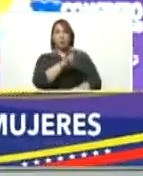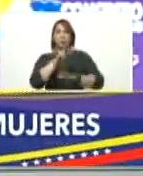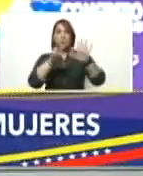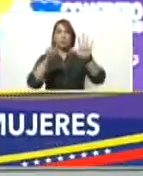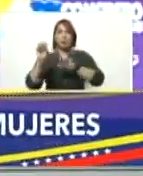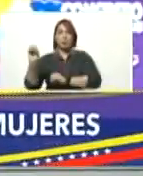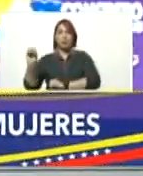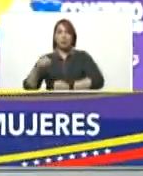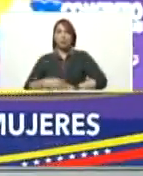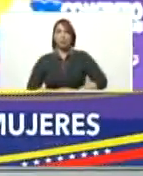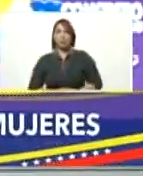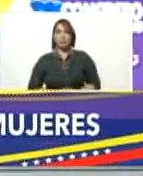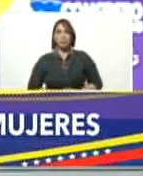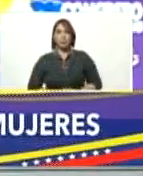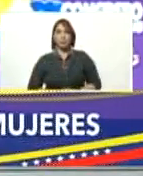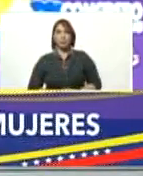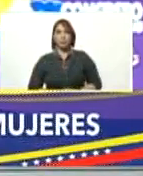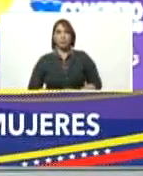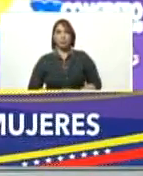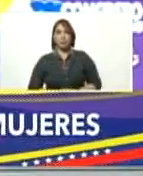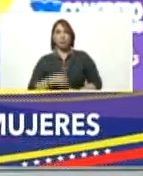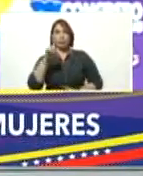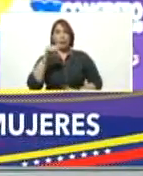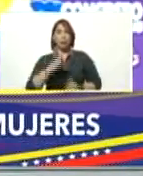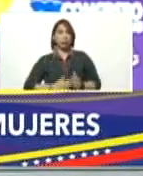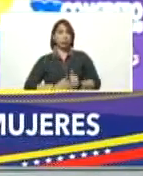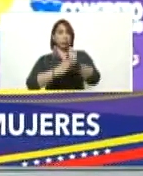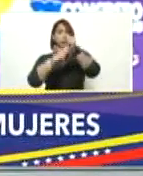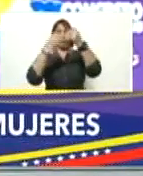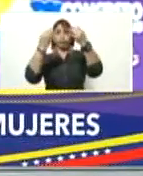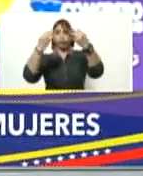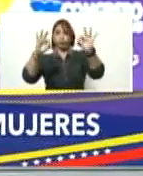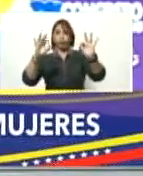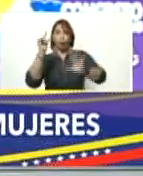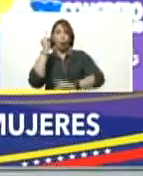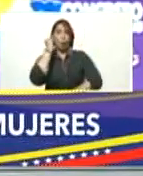270. Y lideresas naturales,